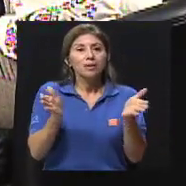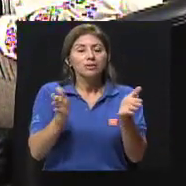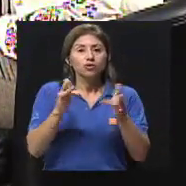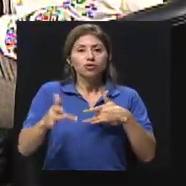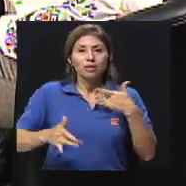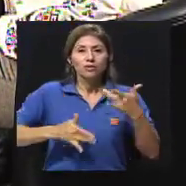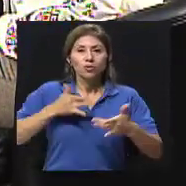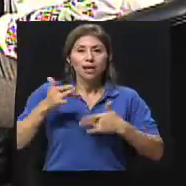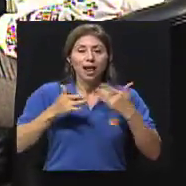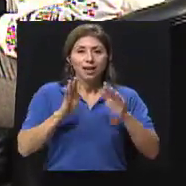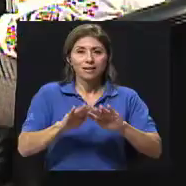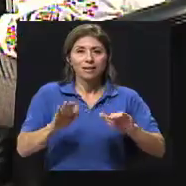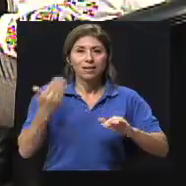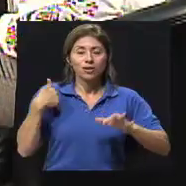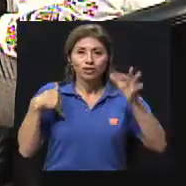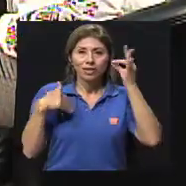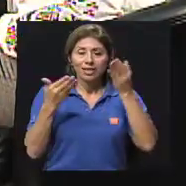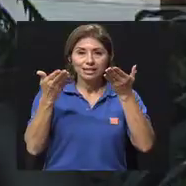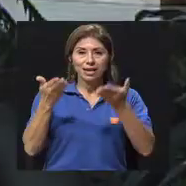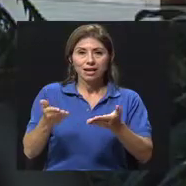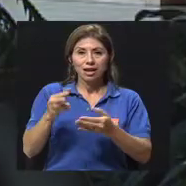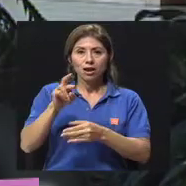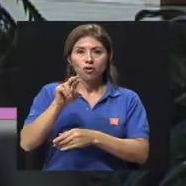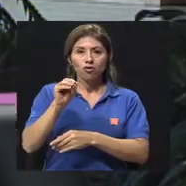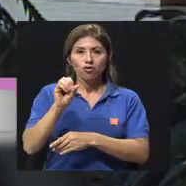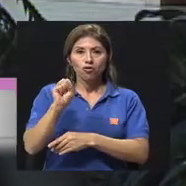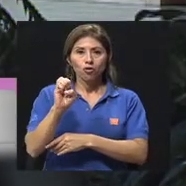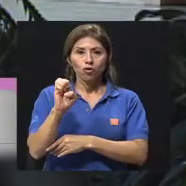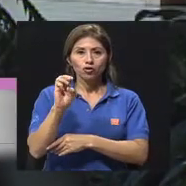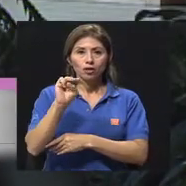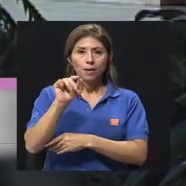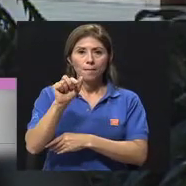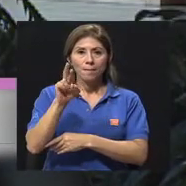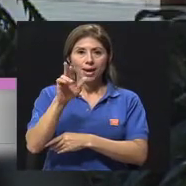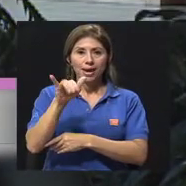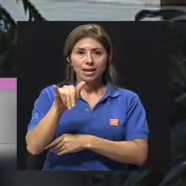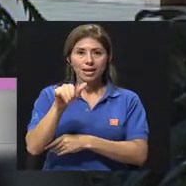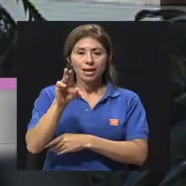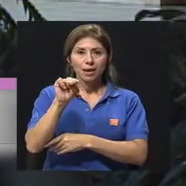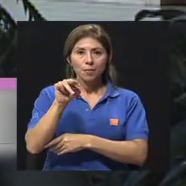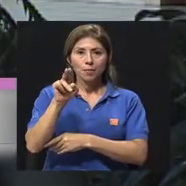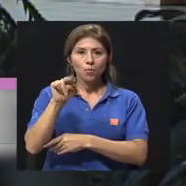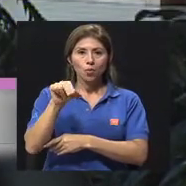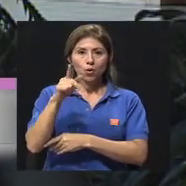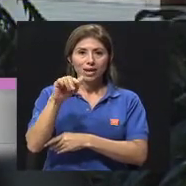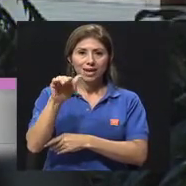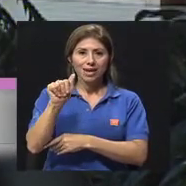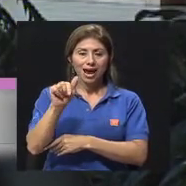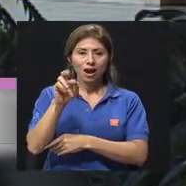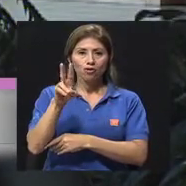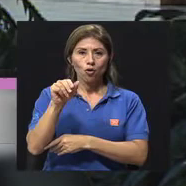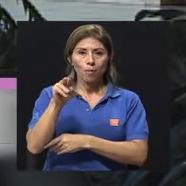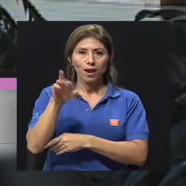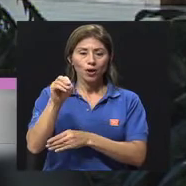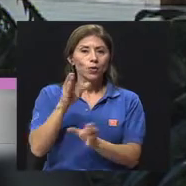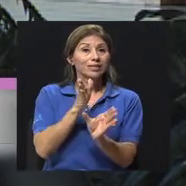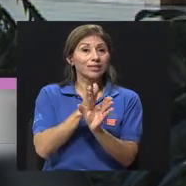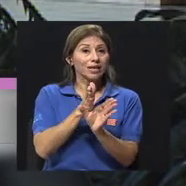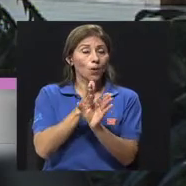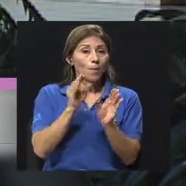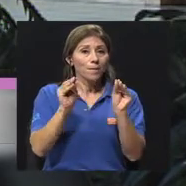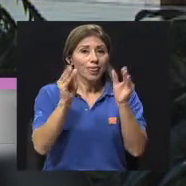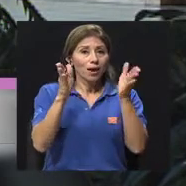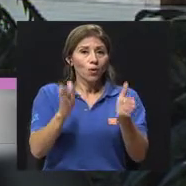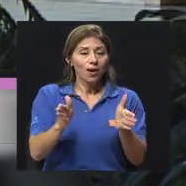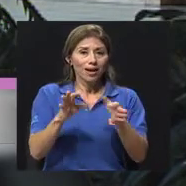en niños y niñas, contamos con la presencia de Rosemary Munguía Romero. Ella es psicopedagoga y coordinadora del área de desarrollo